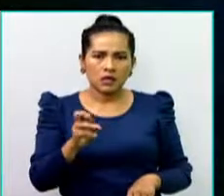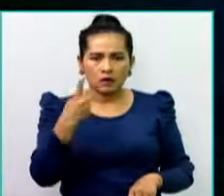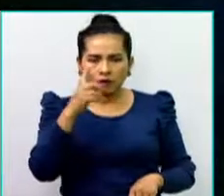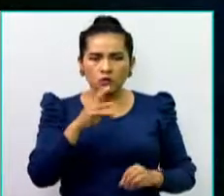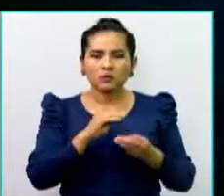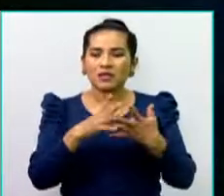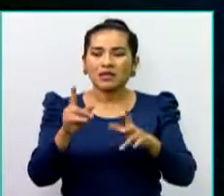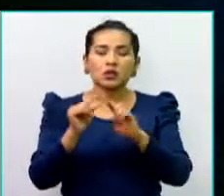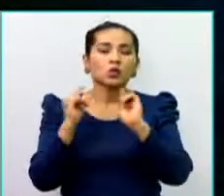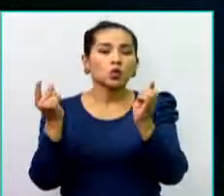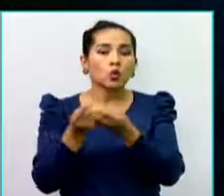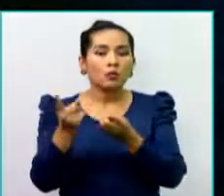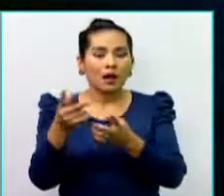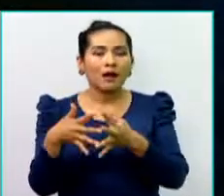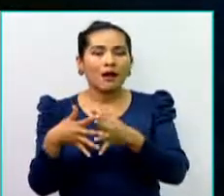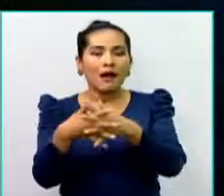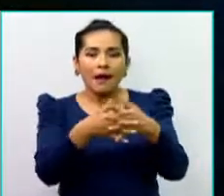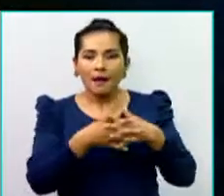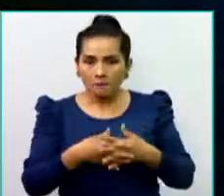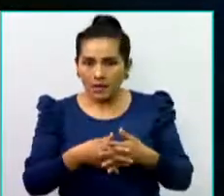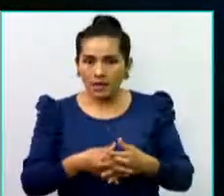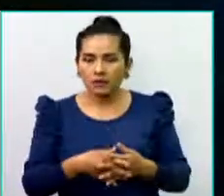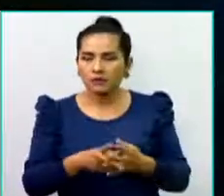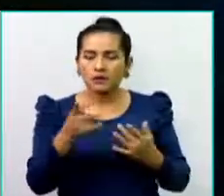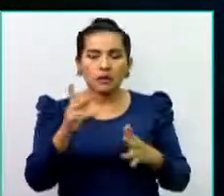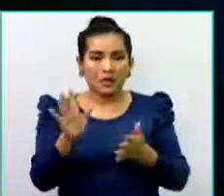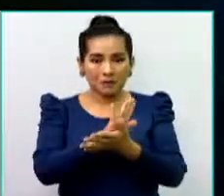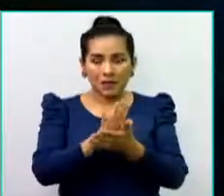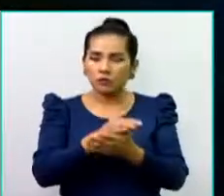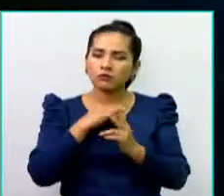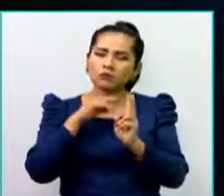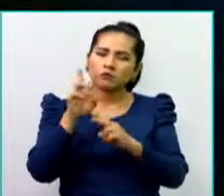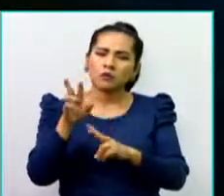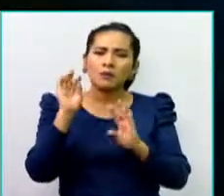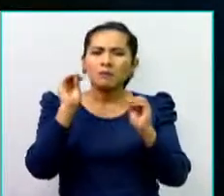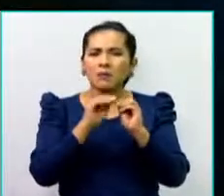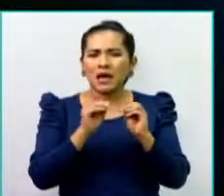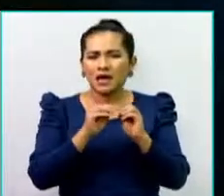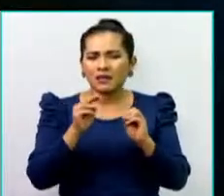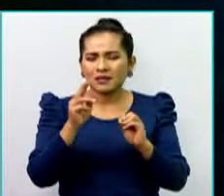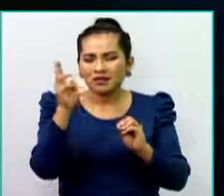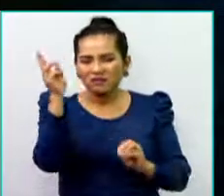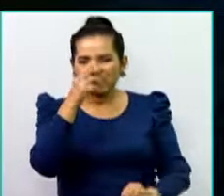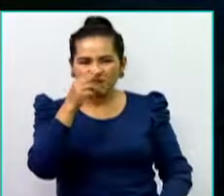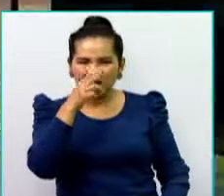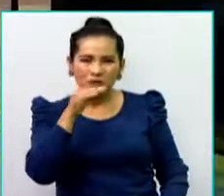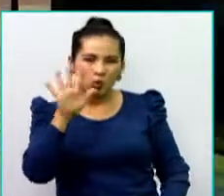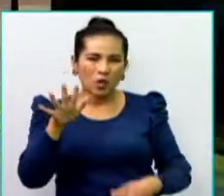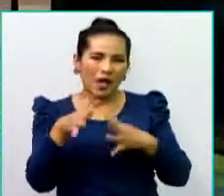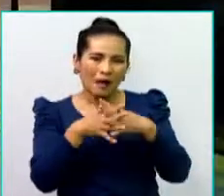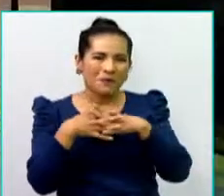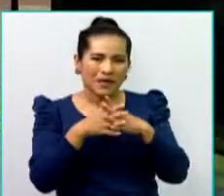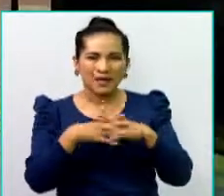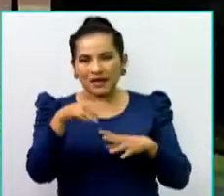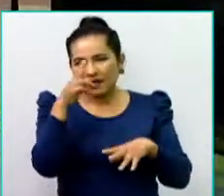Paul Rudd y Steve Carell, donde realmente se iba más por el lado de la comedia yankee, digamos, la